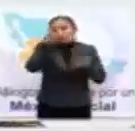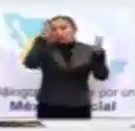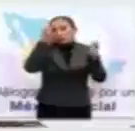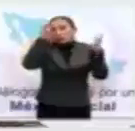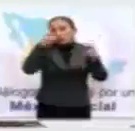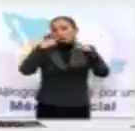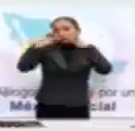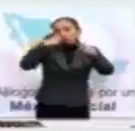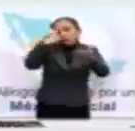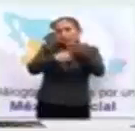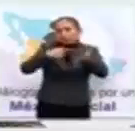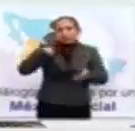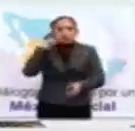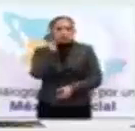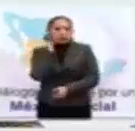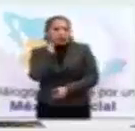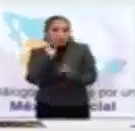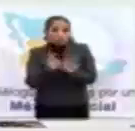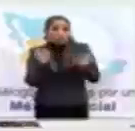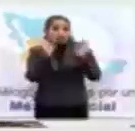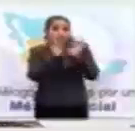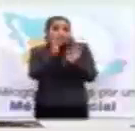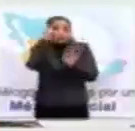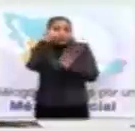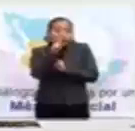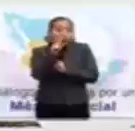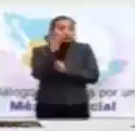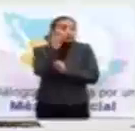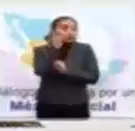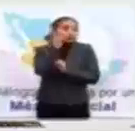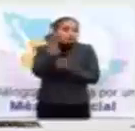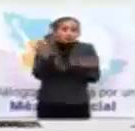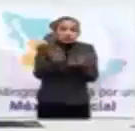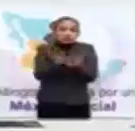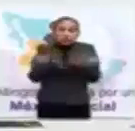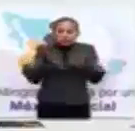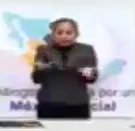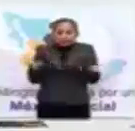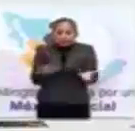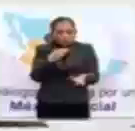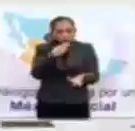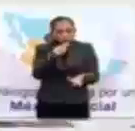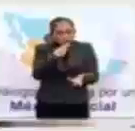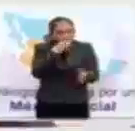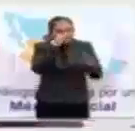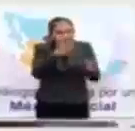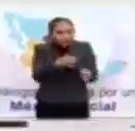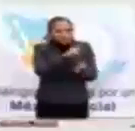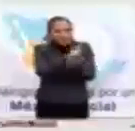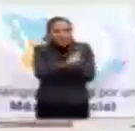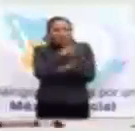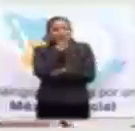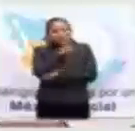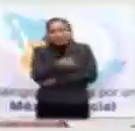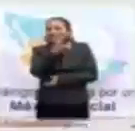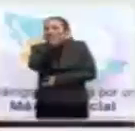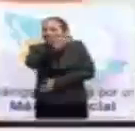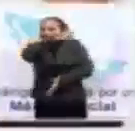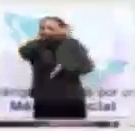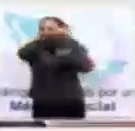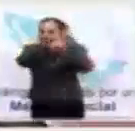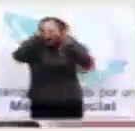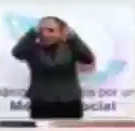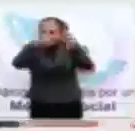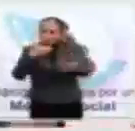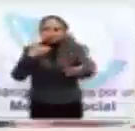de discusión del Senado importante, ¿no?, para ver entonces cómo hacemos funcionable esa ley, y entonces sí podremos decir que es una ley